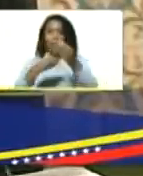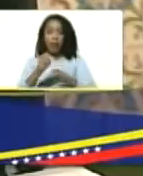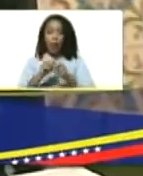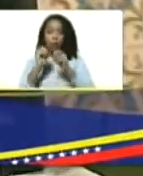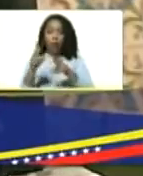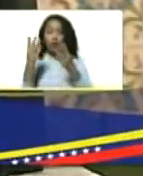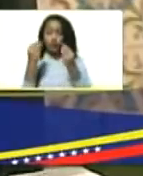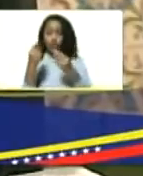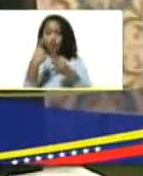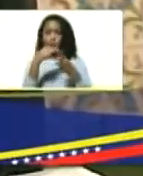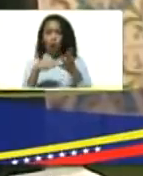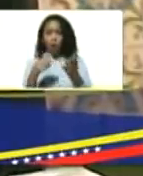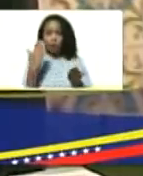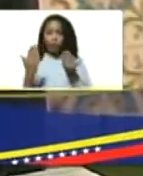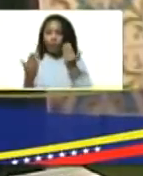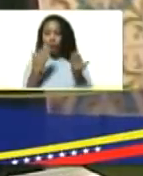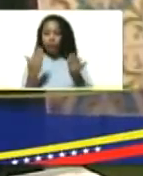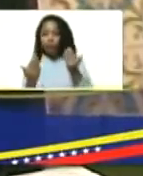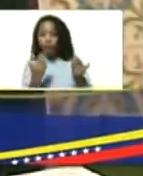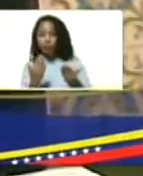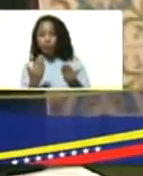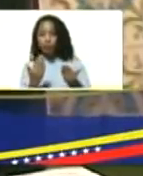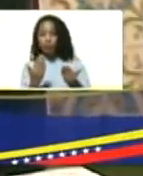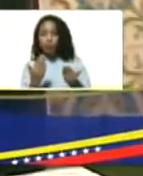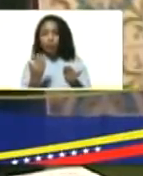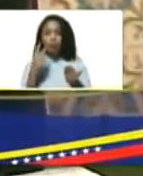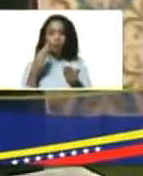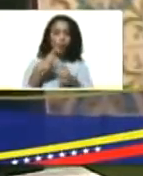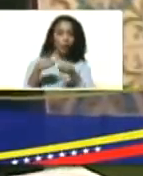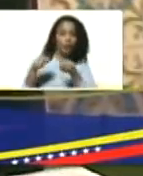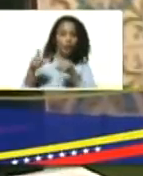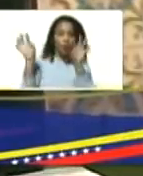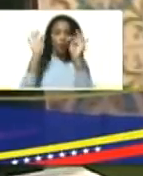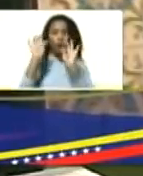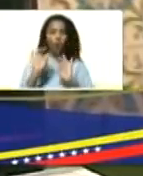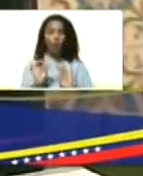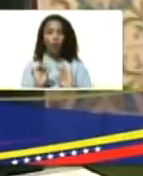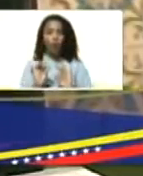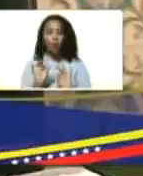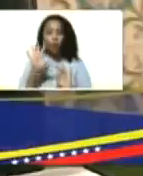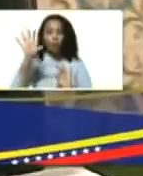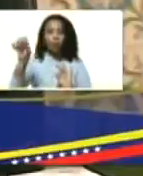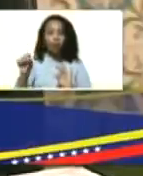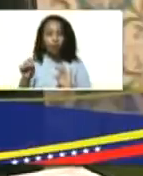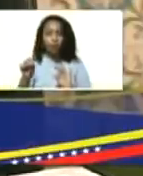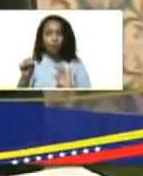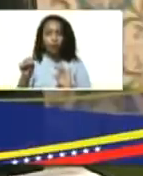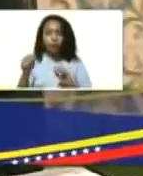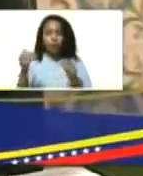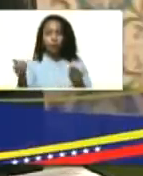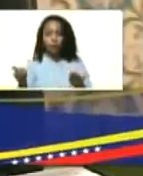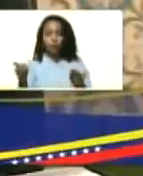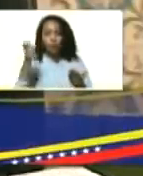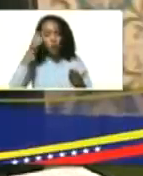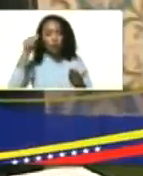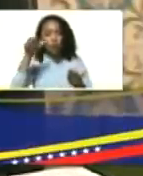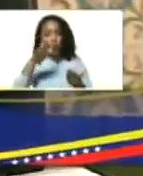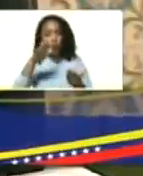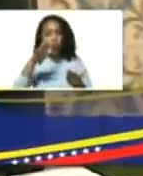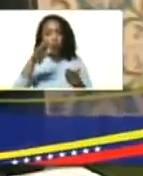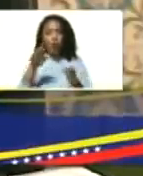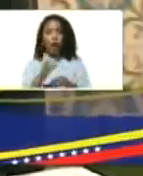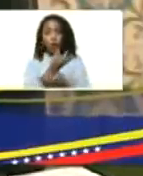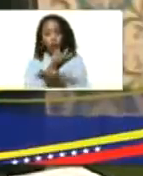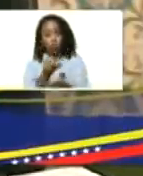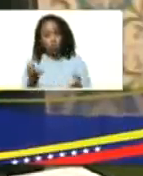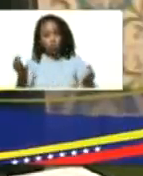para comparar precios para comparar distinta vida adquisitiva así que el pueblo educado como